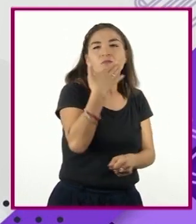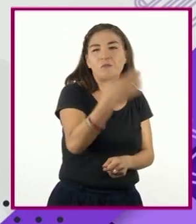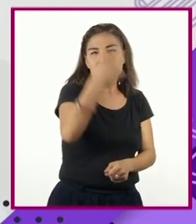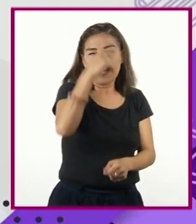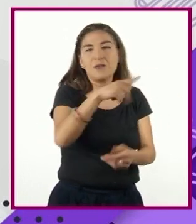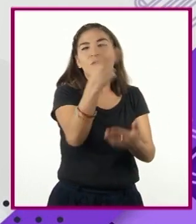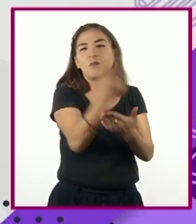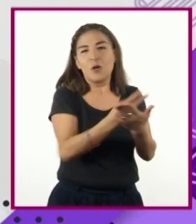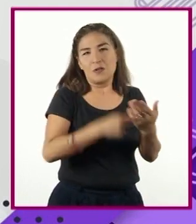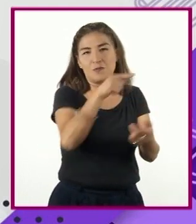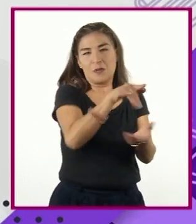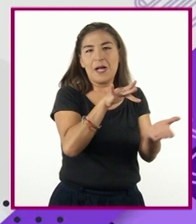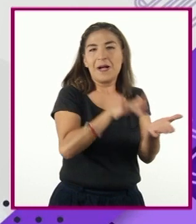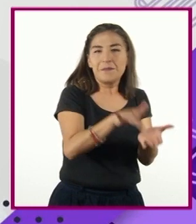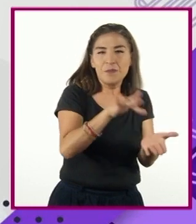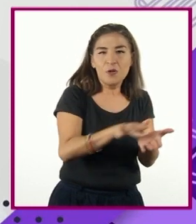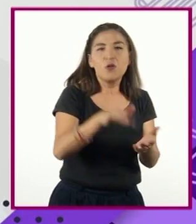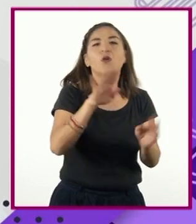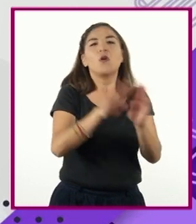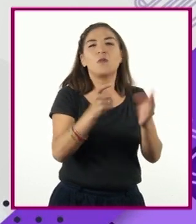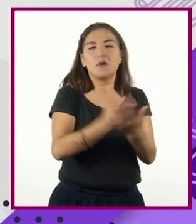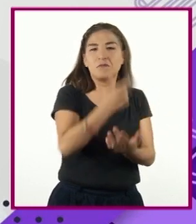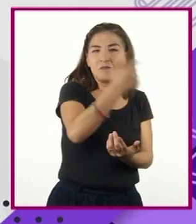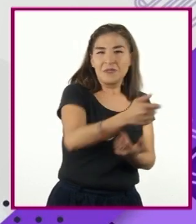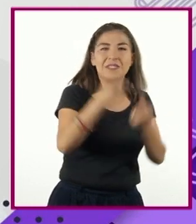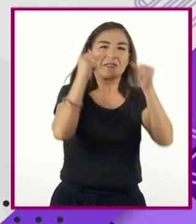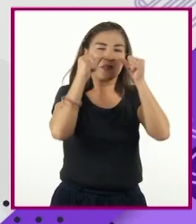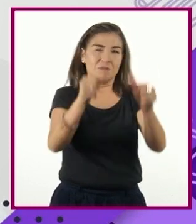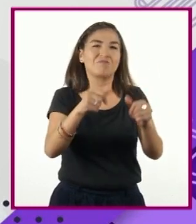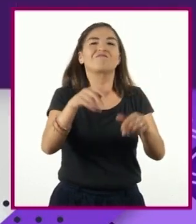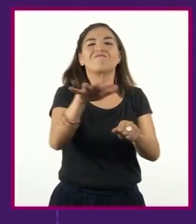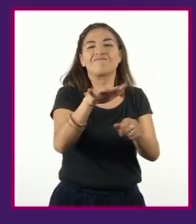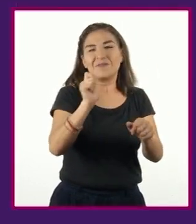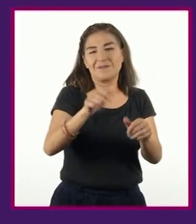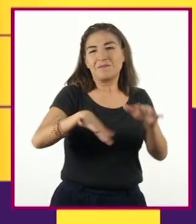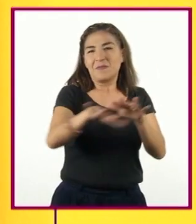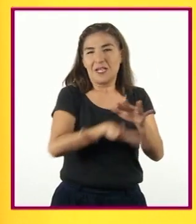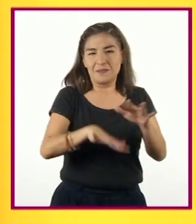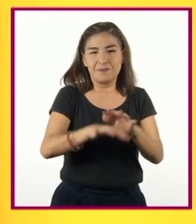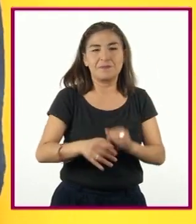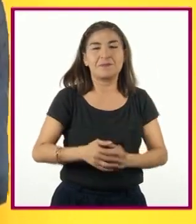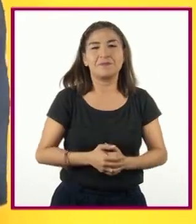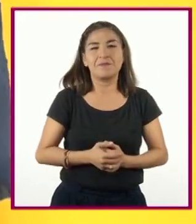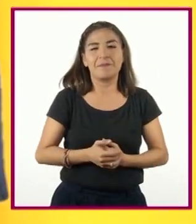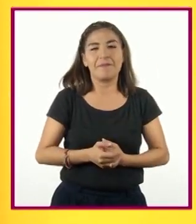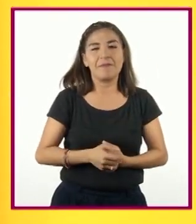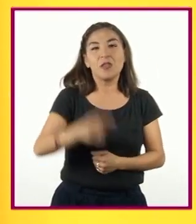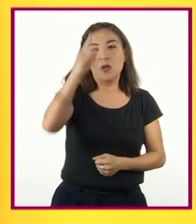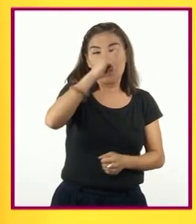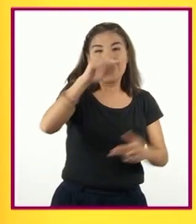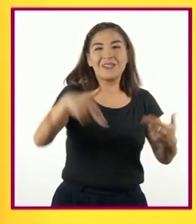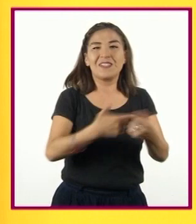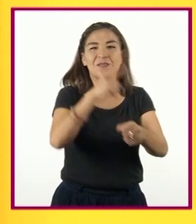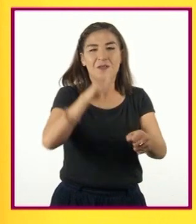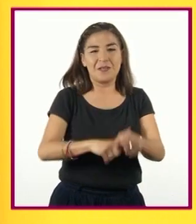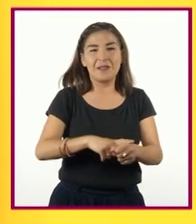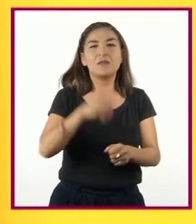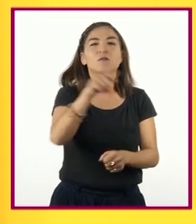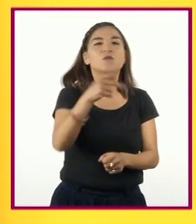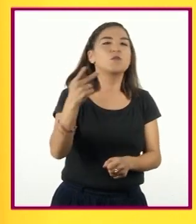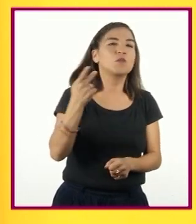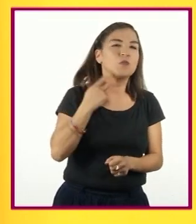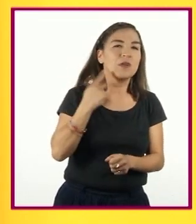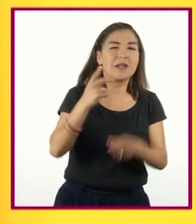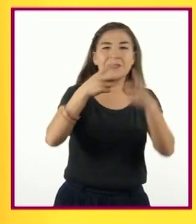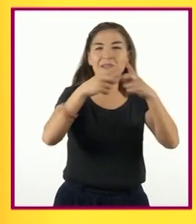a programas de apoyo, recursos y servicios básicos. El Consejo Nacional de Evaluación de la Política